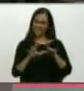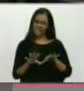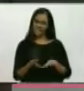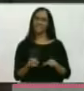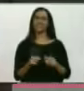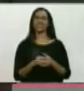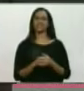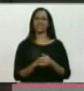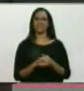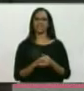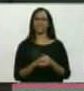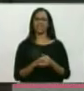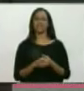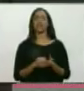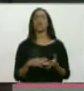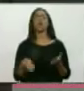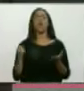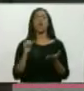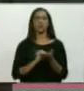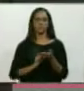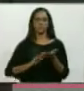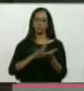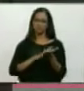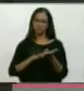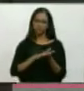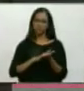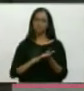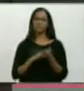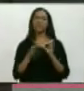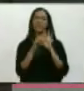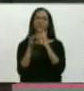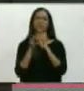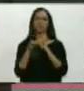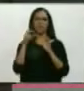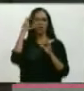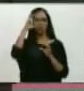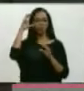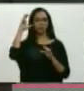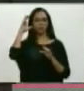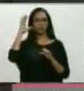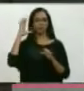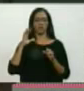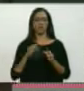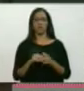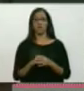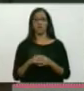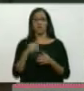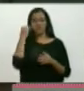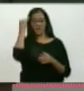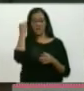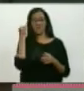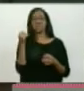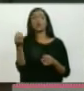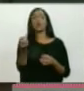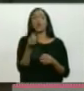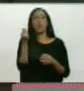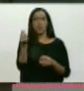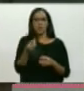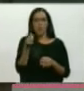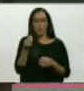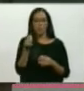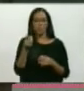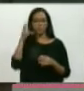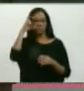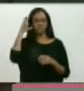Interpol. Restablecer las relaciones consulares. El consulado Imagínense cómo debe ser removido el consulado